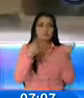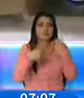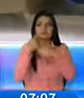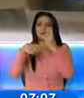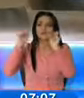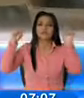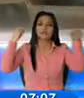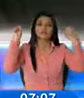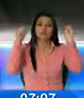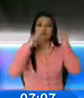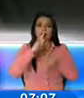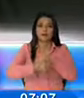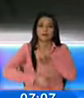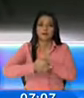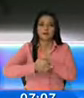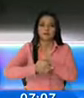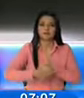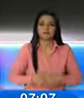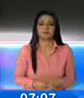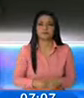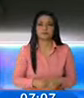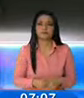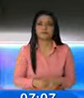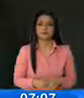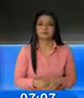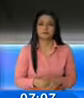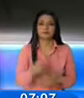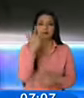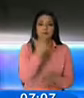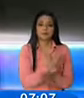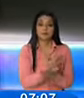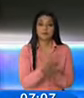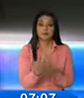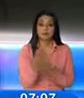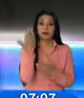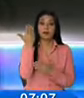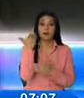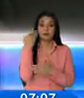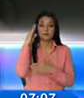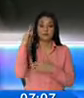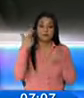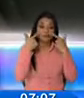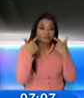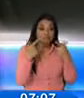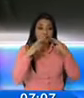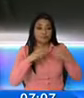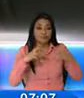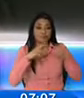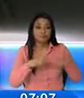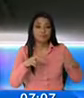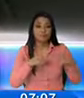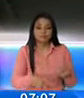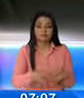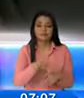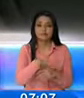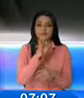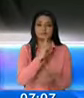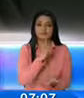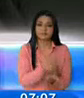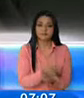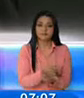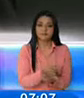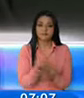discotecas clandestinas. Aproximadamente unas 3 semanas de seguimientos, entonces se pudo constatar que